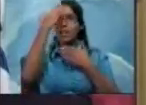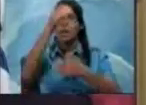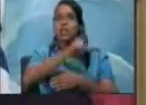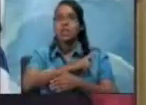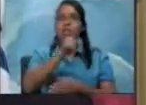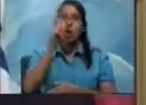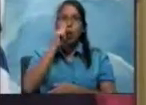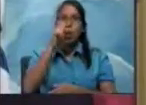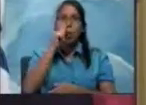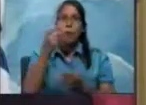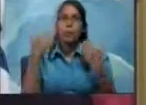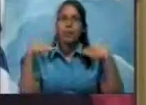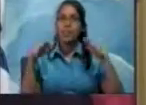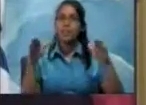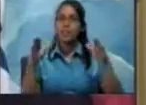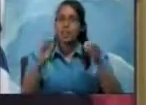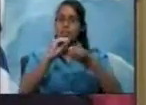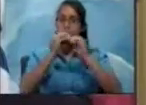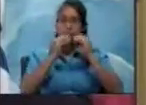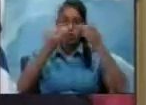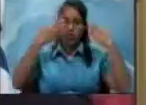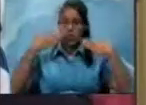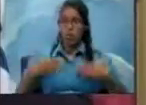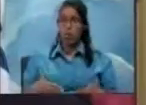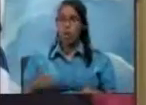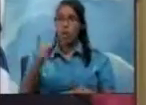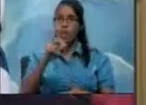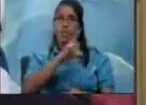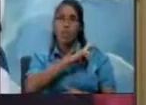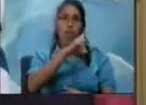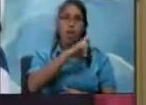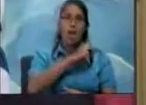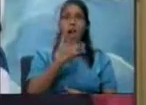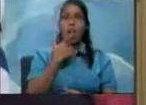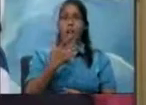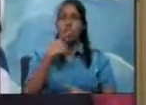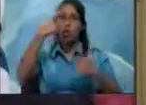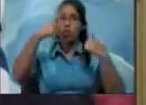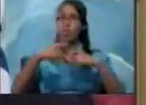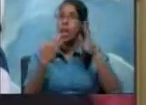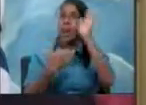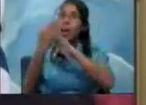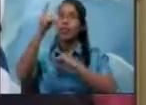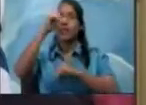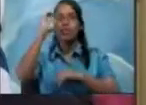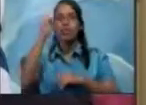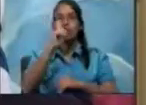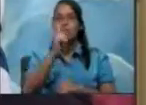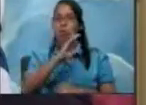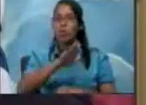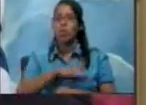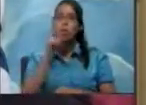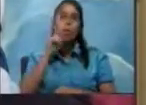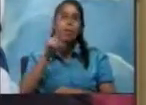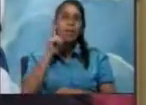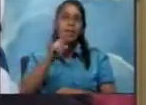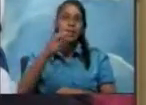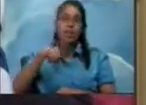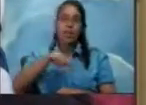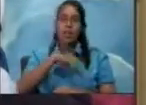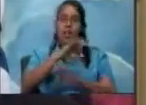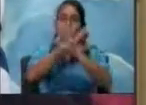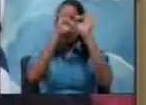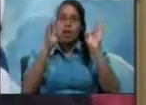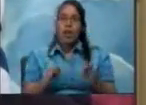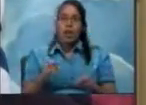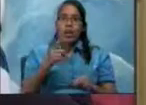hombres quizás vestirnos de una apariencia o de una coraza delante de Dios No podemos esconder nuestra condición y